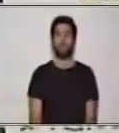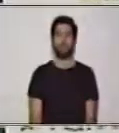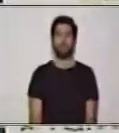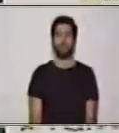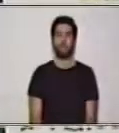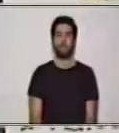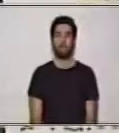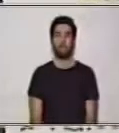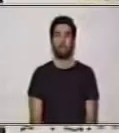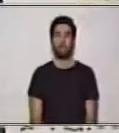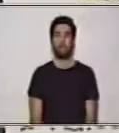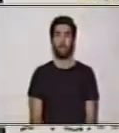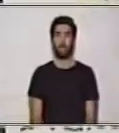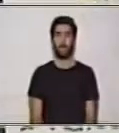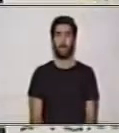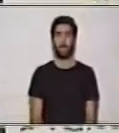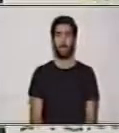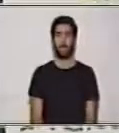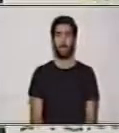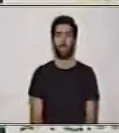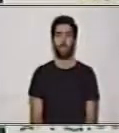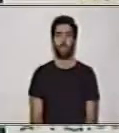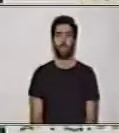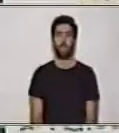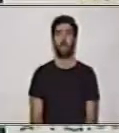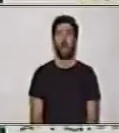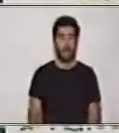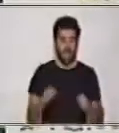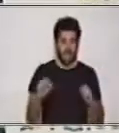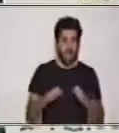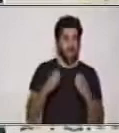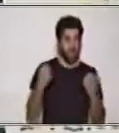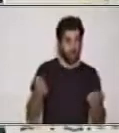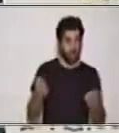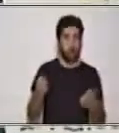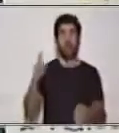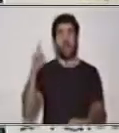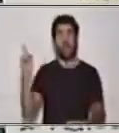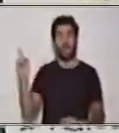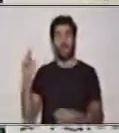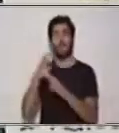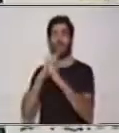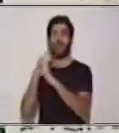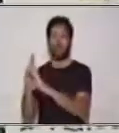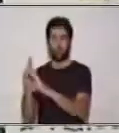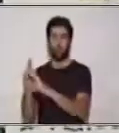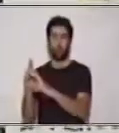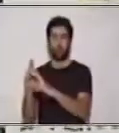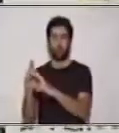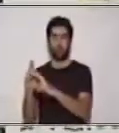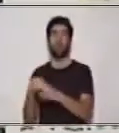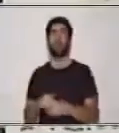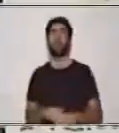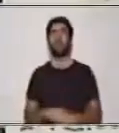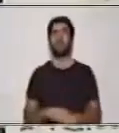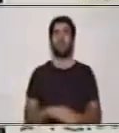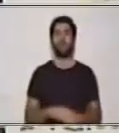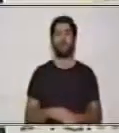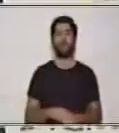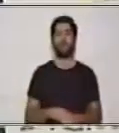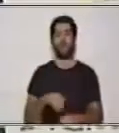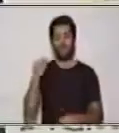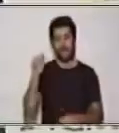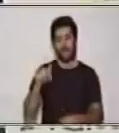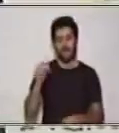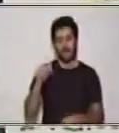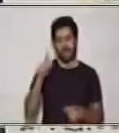como factor común. Y entonces, esta es la respuesta a la factorización de